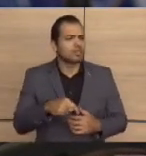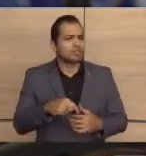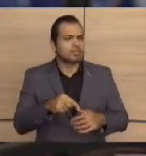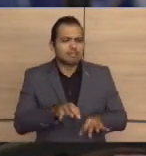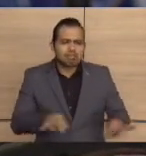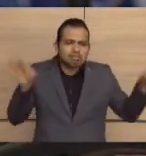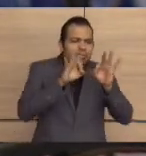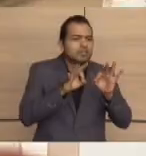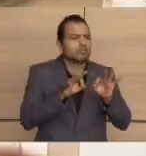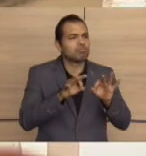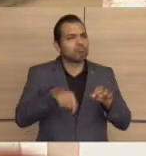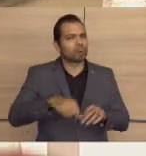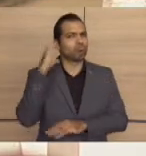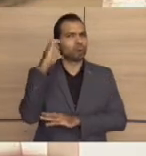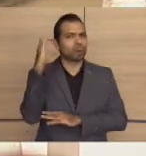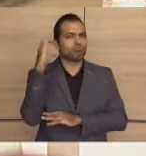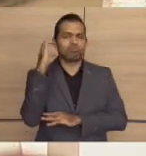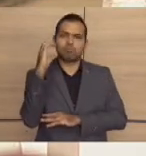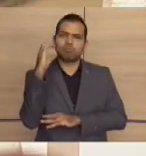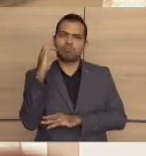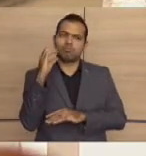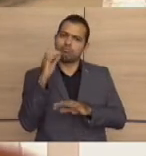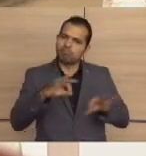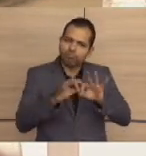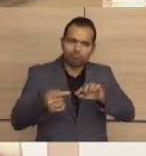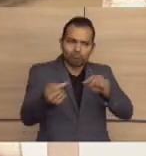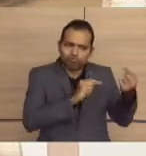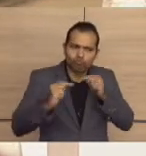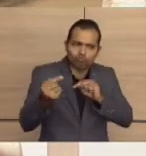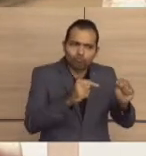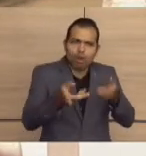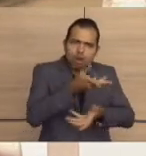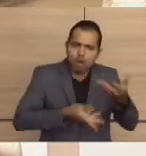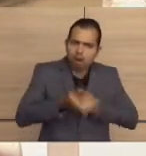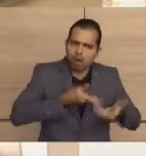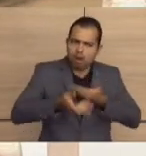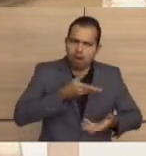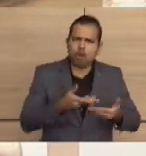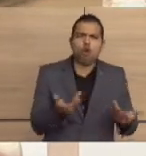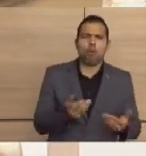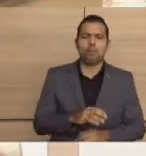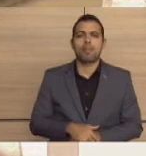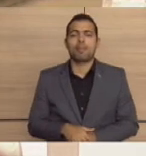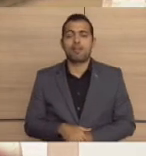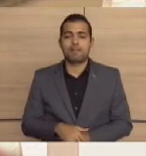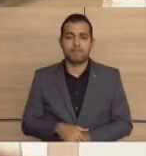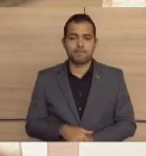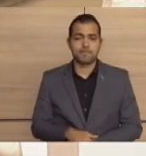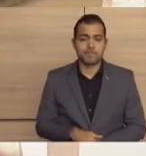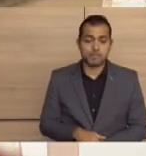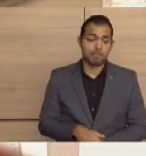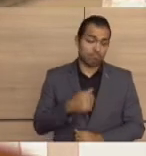que decir? Yo creo que cada uno de nosotros tenemos unos seres muy valiosos e importantes en nuestra